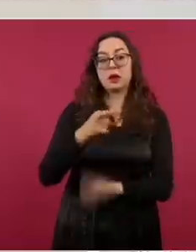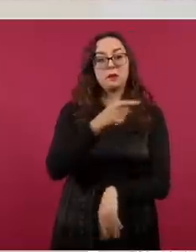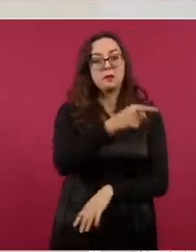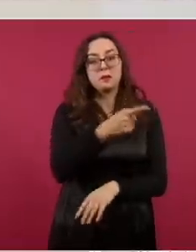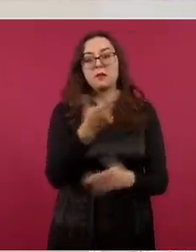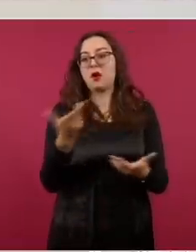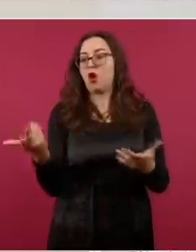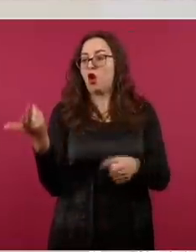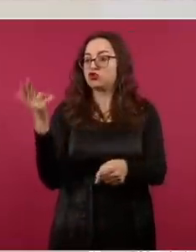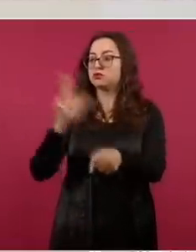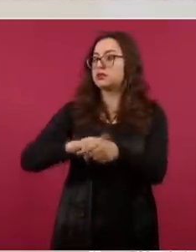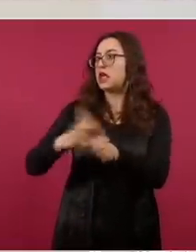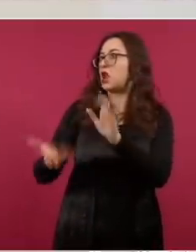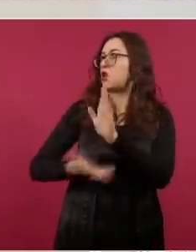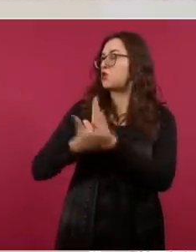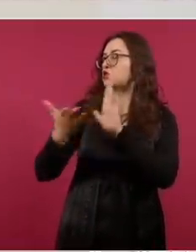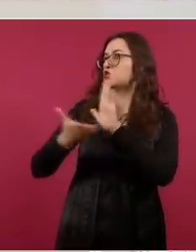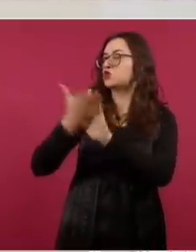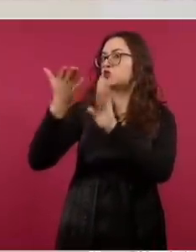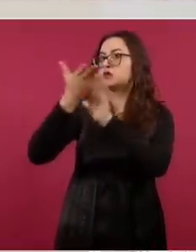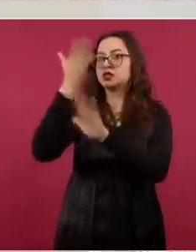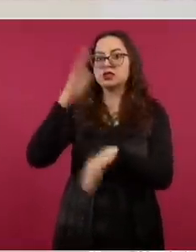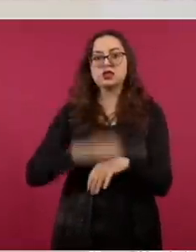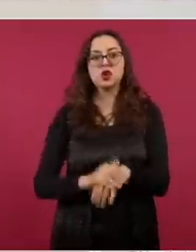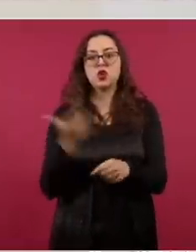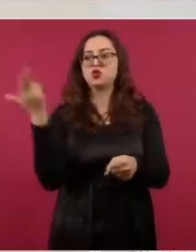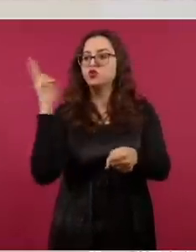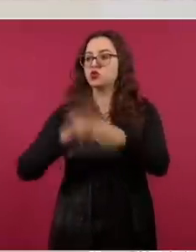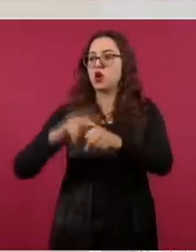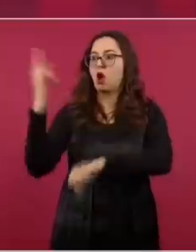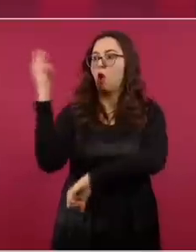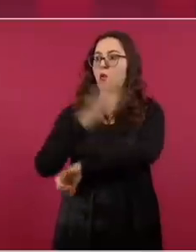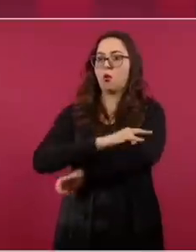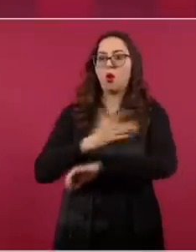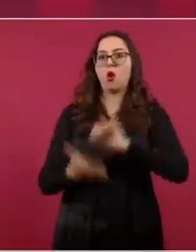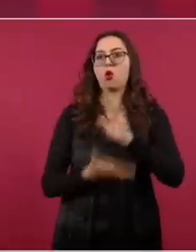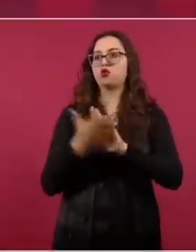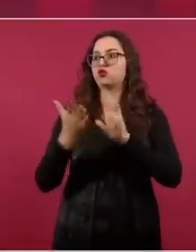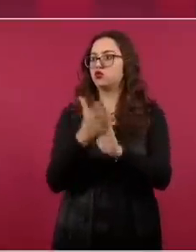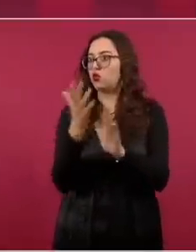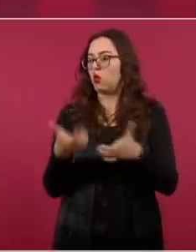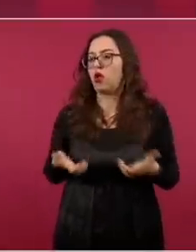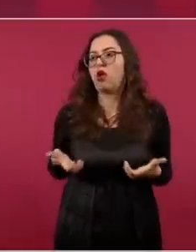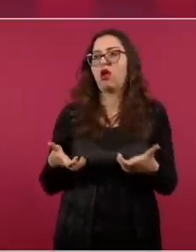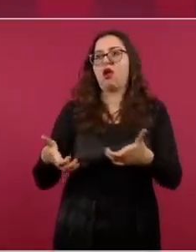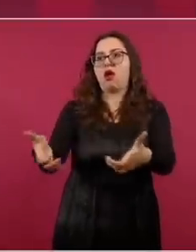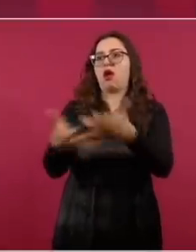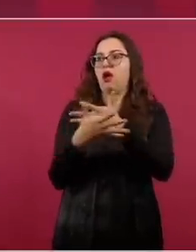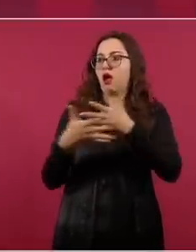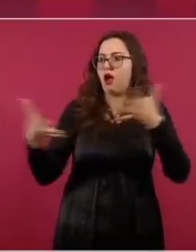construían hospitales construían aeropuertos construían carreteras